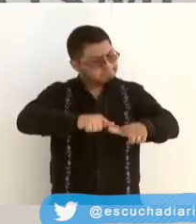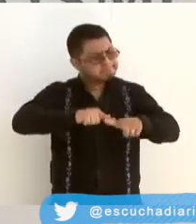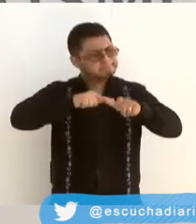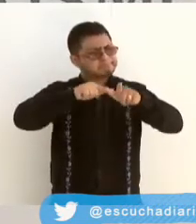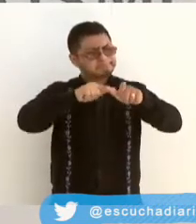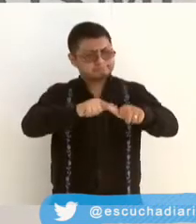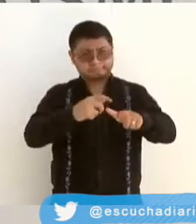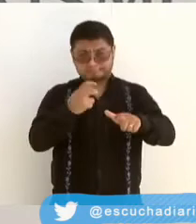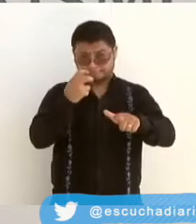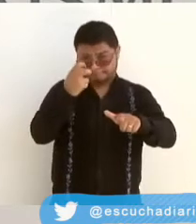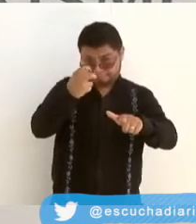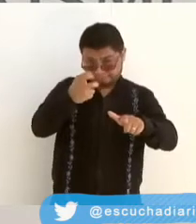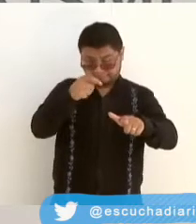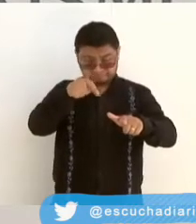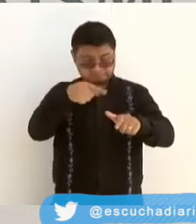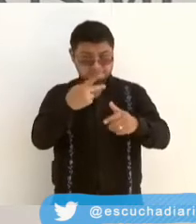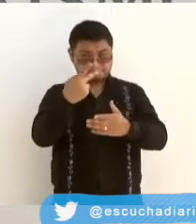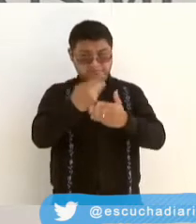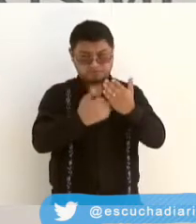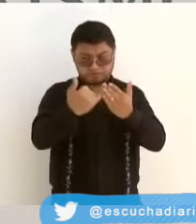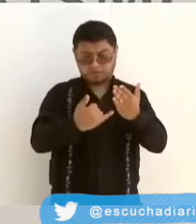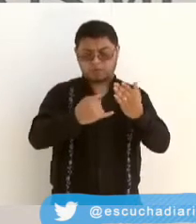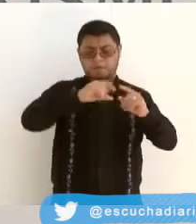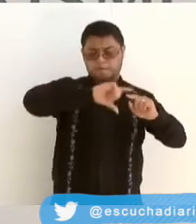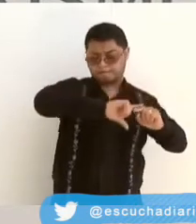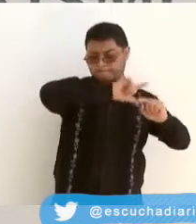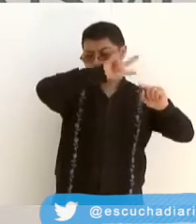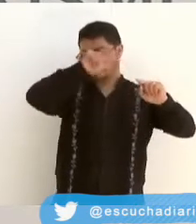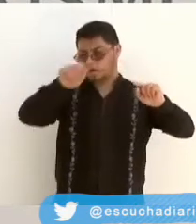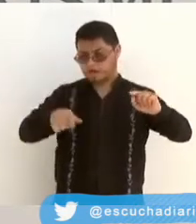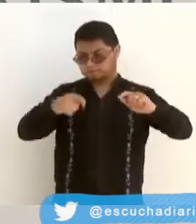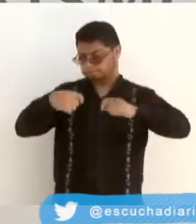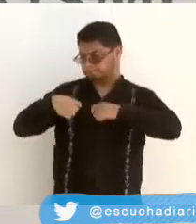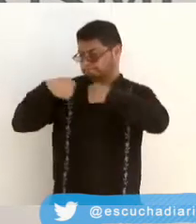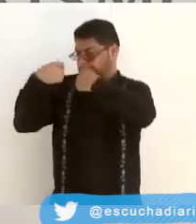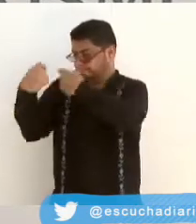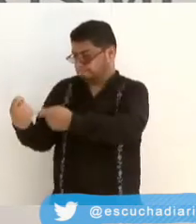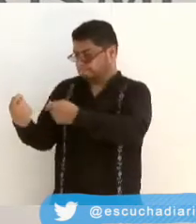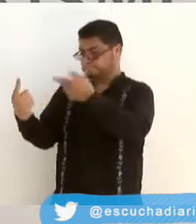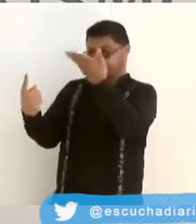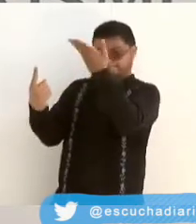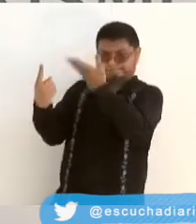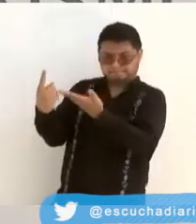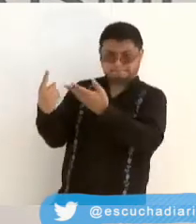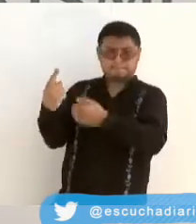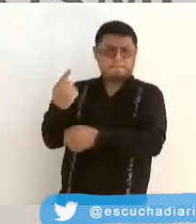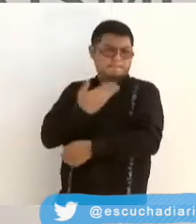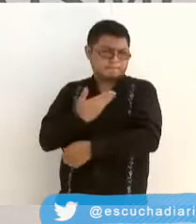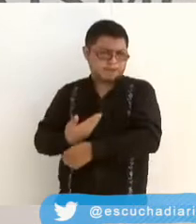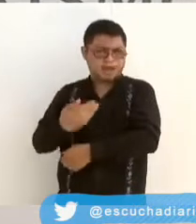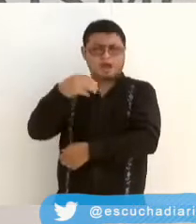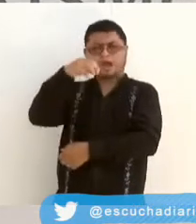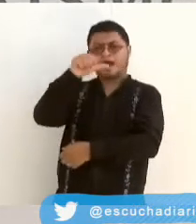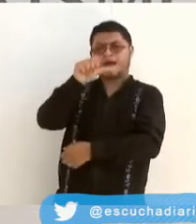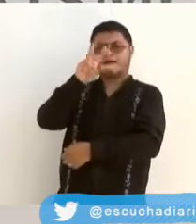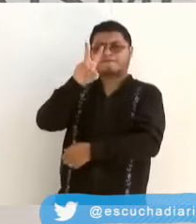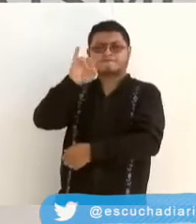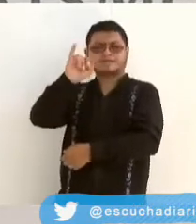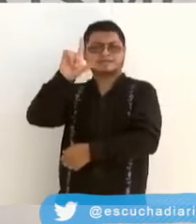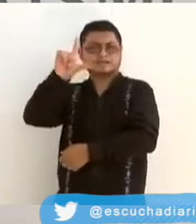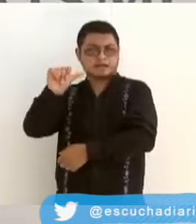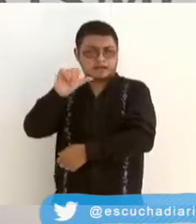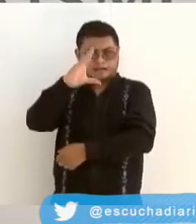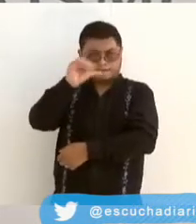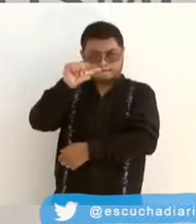con el presidente Ávila Camacho y lo